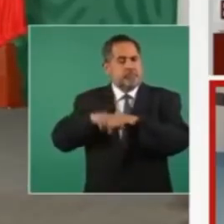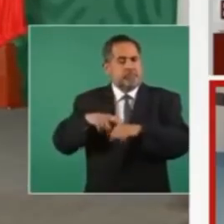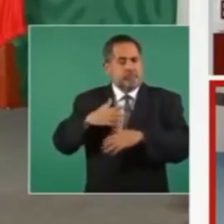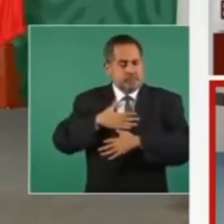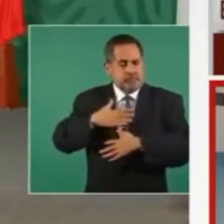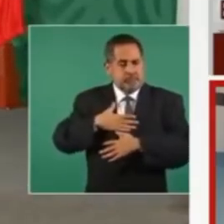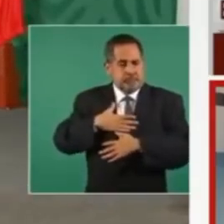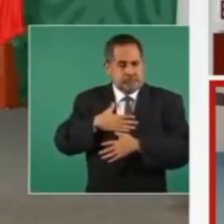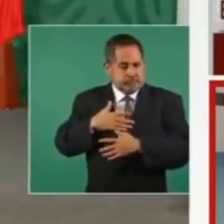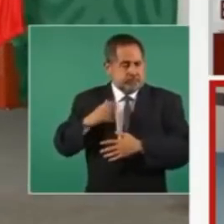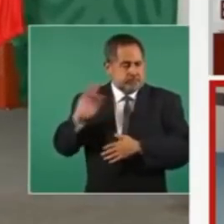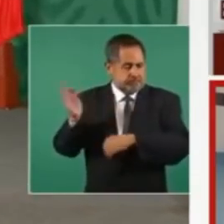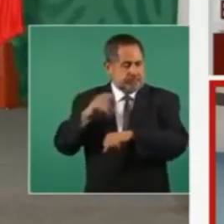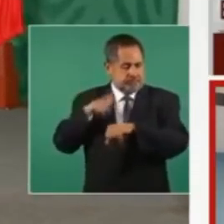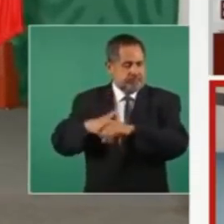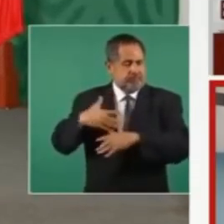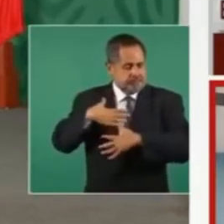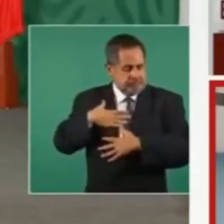el Ejecutivo Federal,